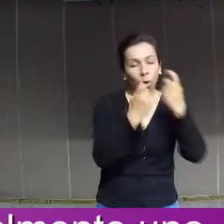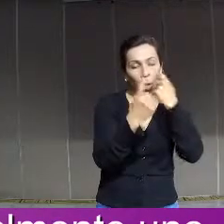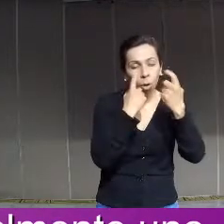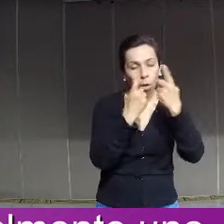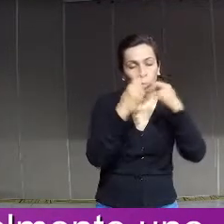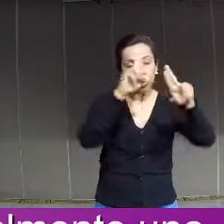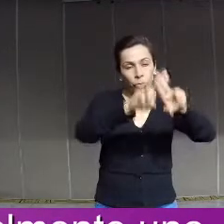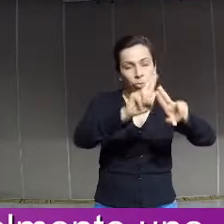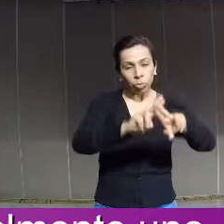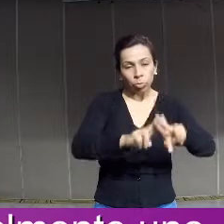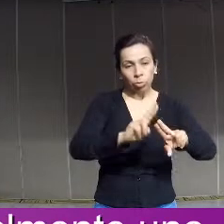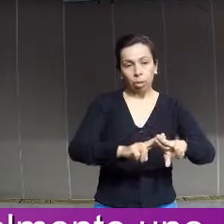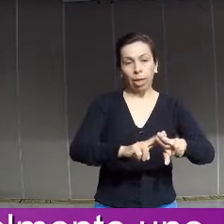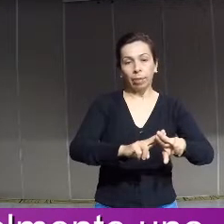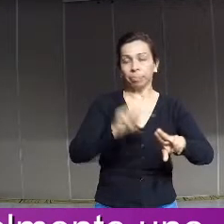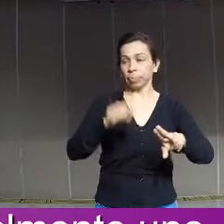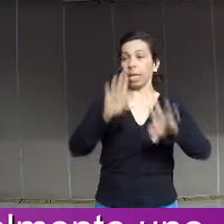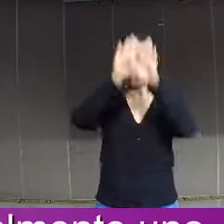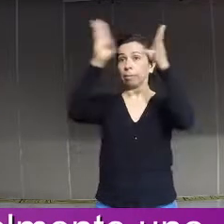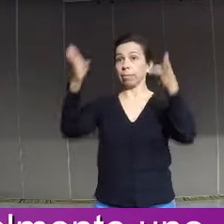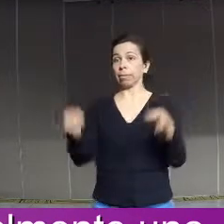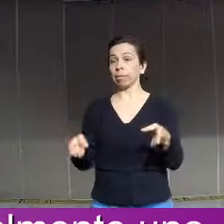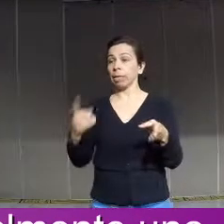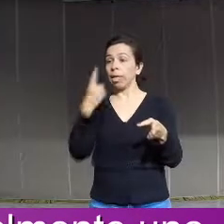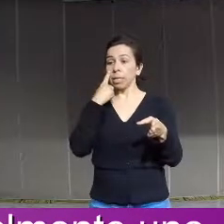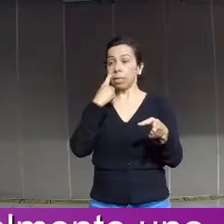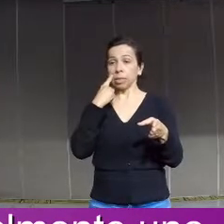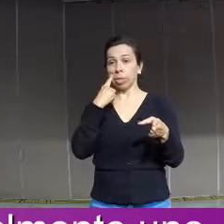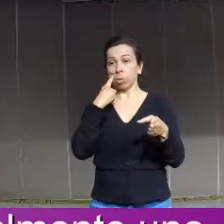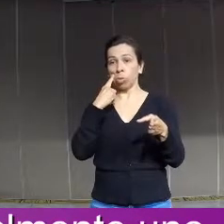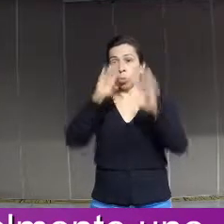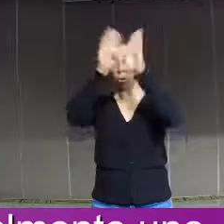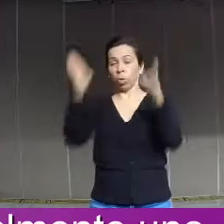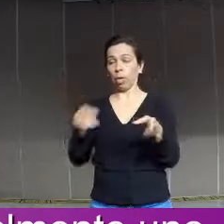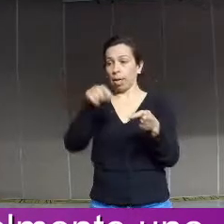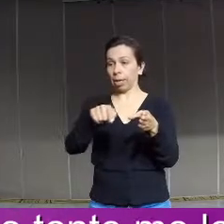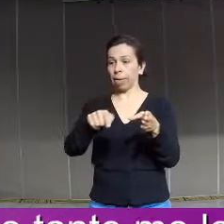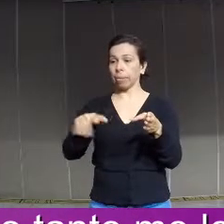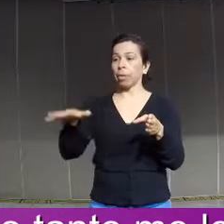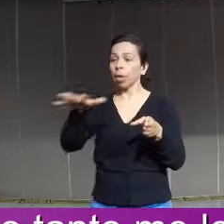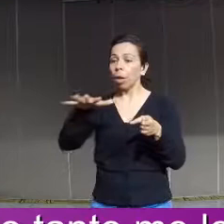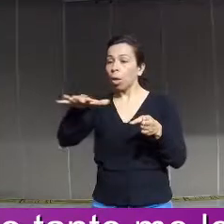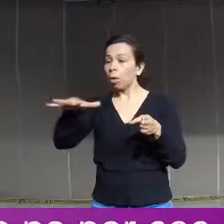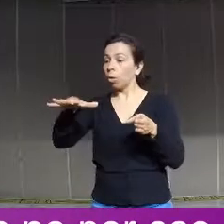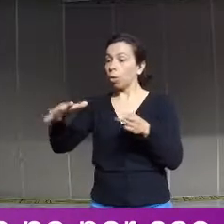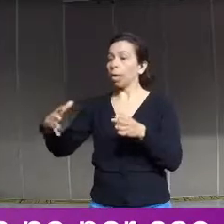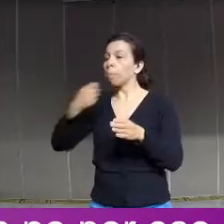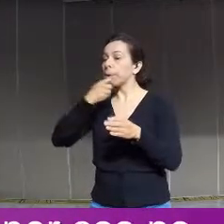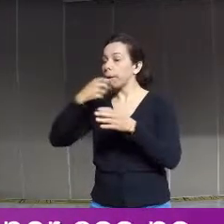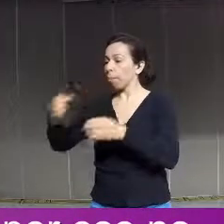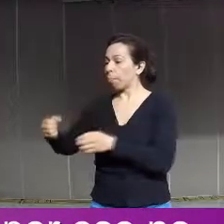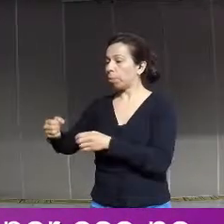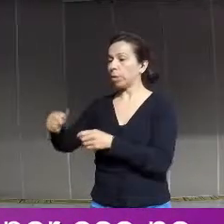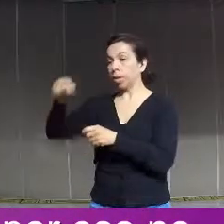nutricionalmente. En el instituto, no sé si alguno vio alguna vez un levanta personas, estos que hacen, que se levanta con el chiripá. Bueno,